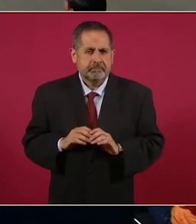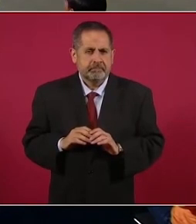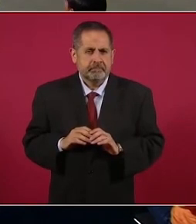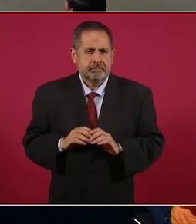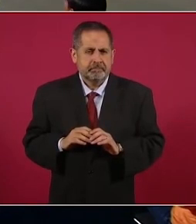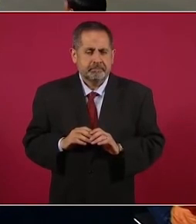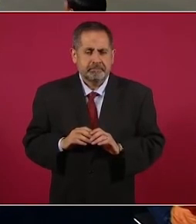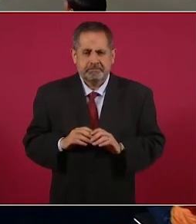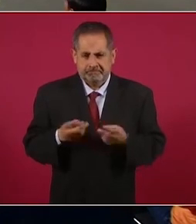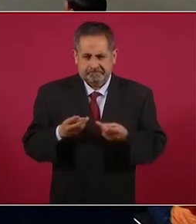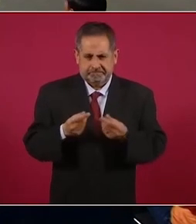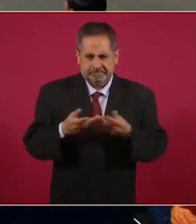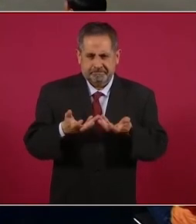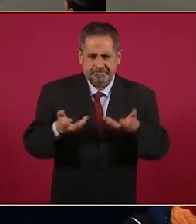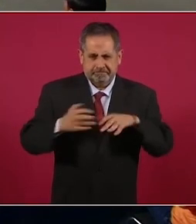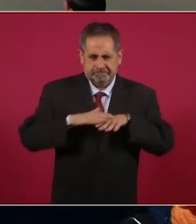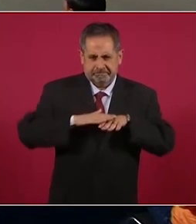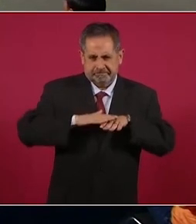terraplén